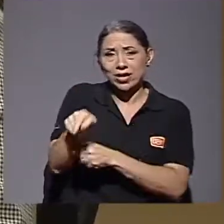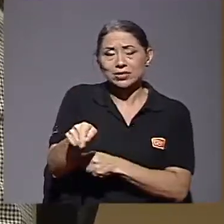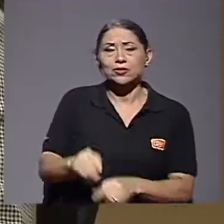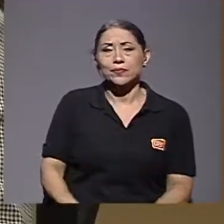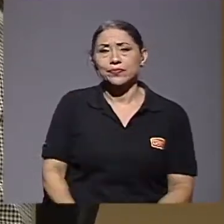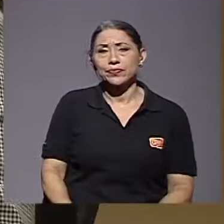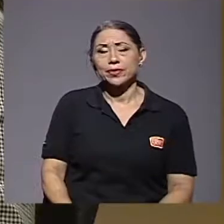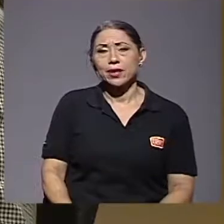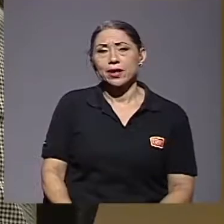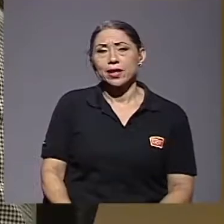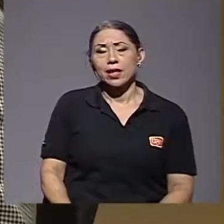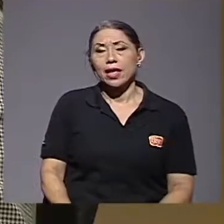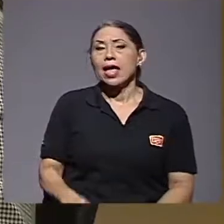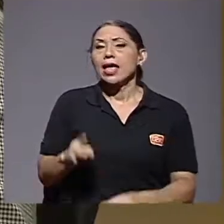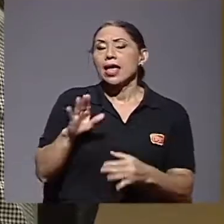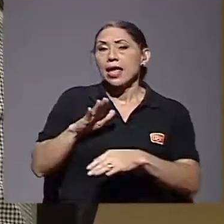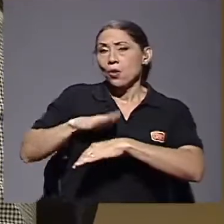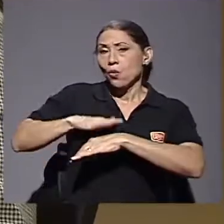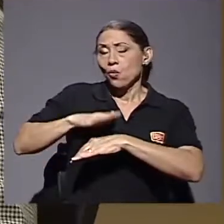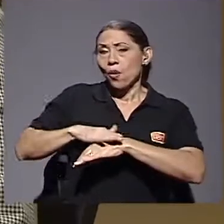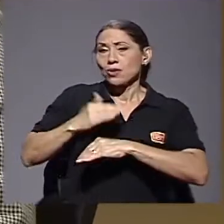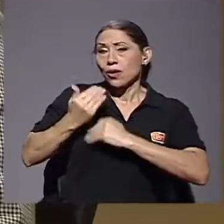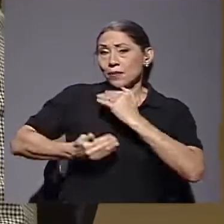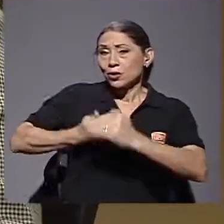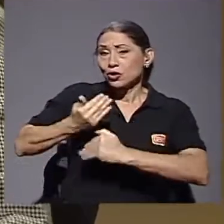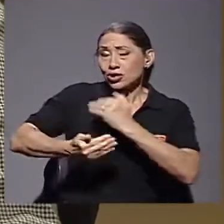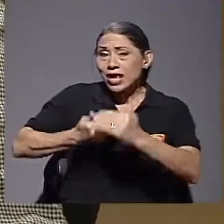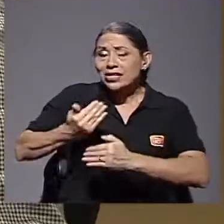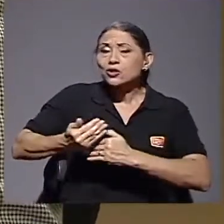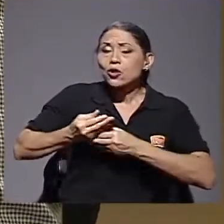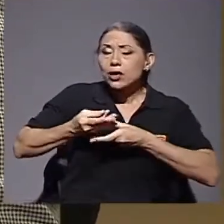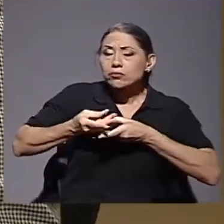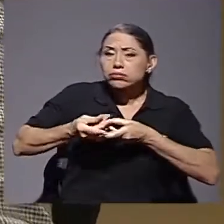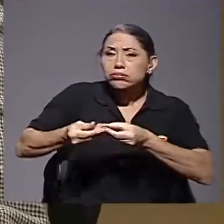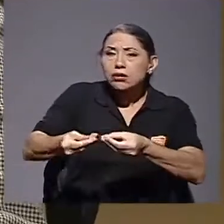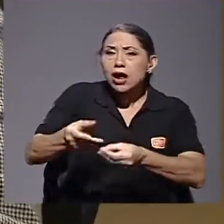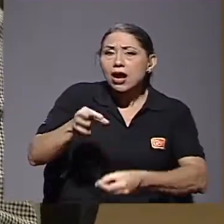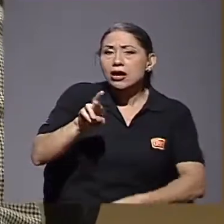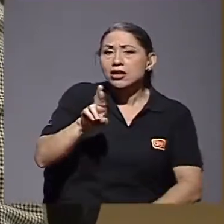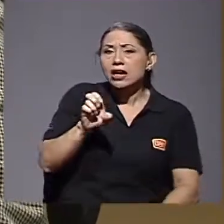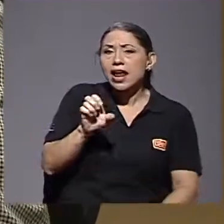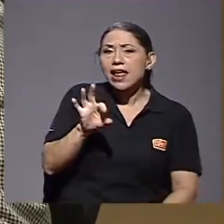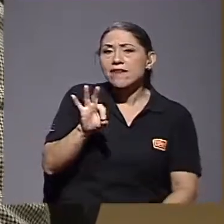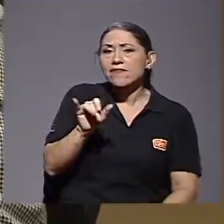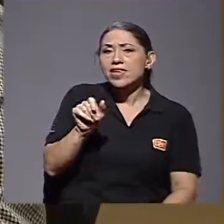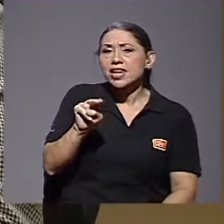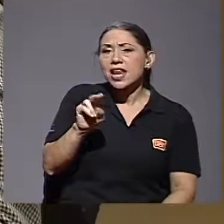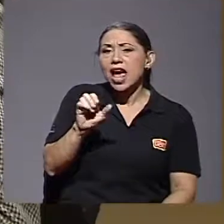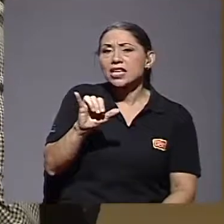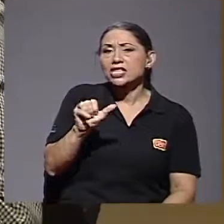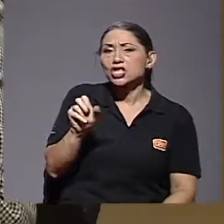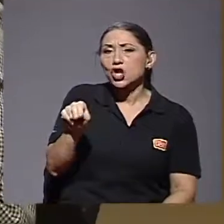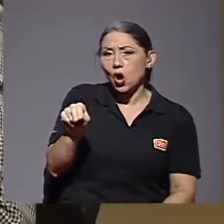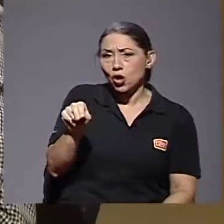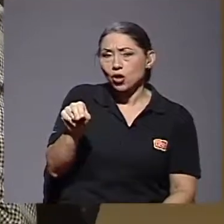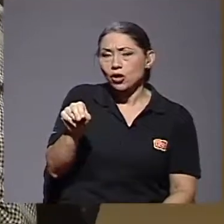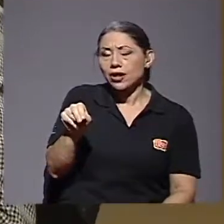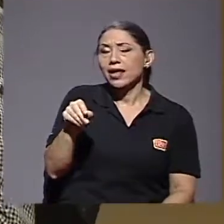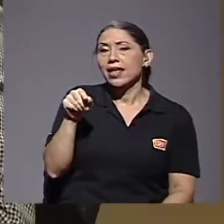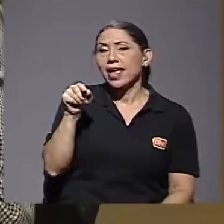en cuanto al proceso de refinación, entonces, la idea es la suma de esos